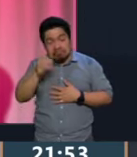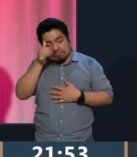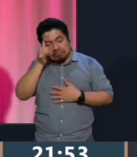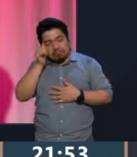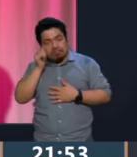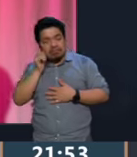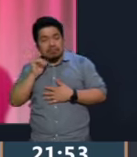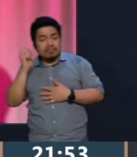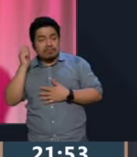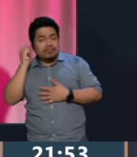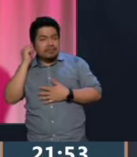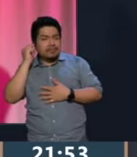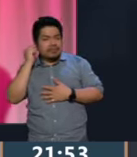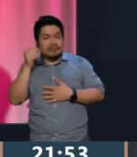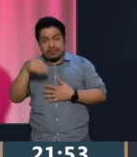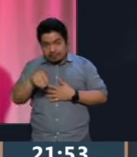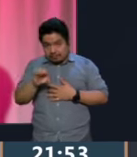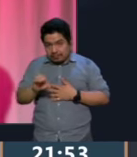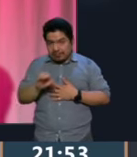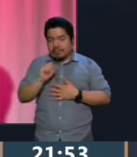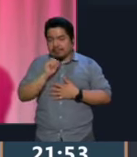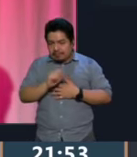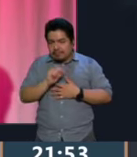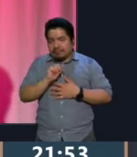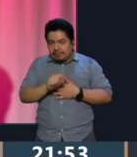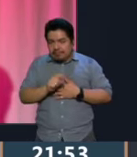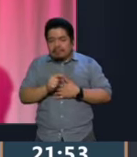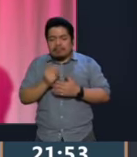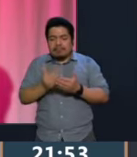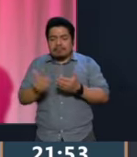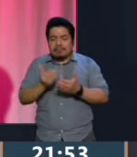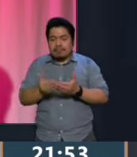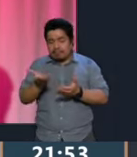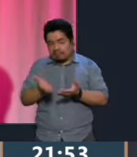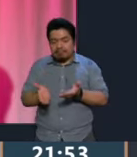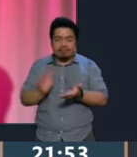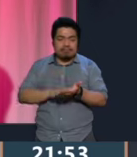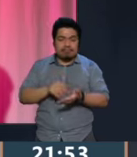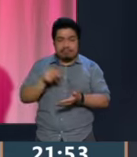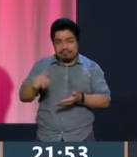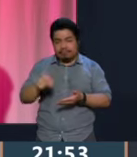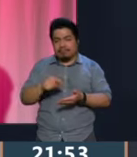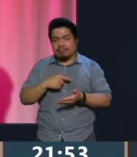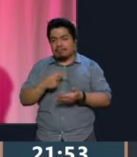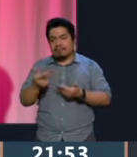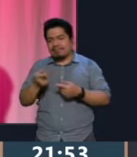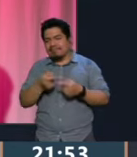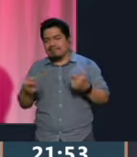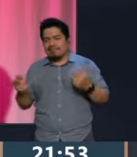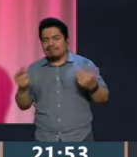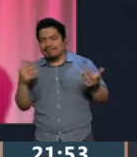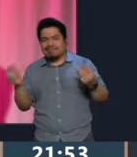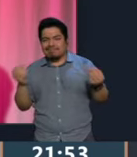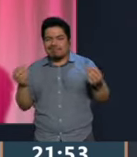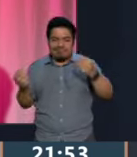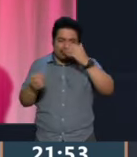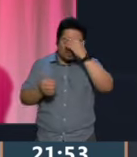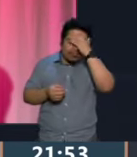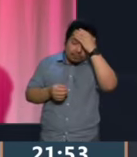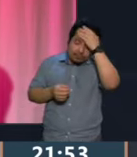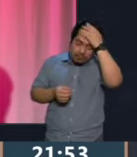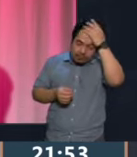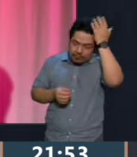Ciudadano sí hemos puesto muy, muy claro y muy sobre el tablero, que sí hay un cerco mediático muy, muy marcado.